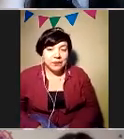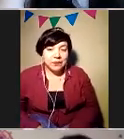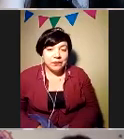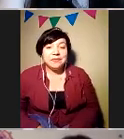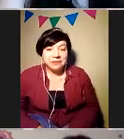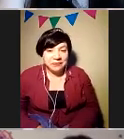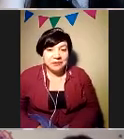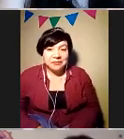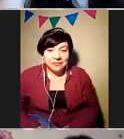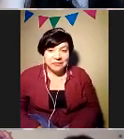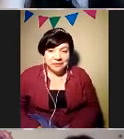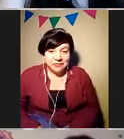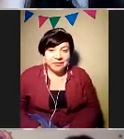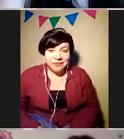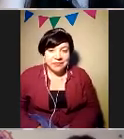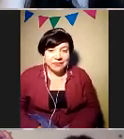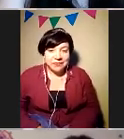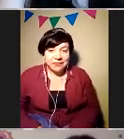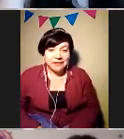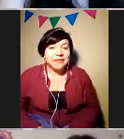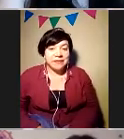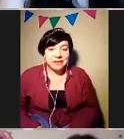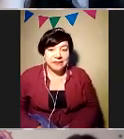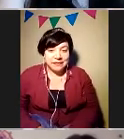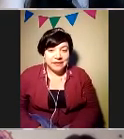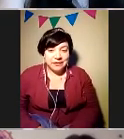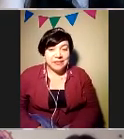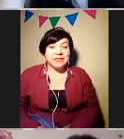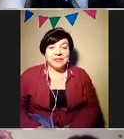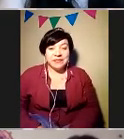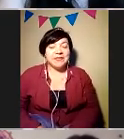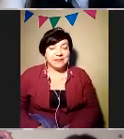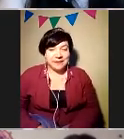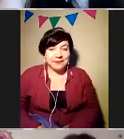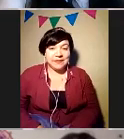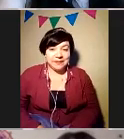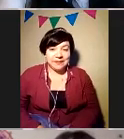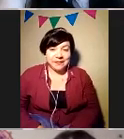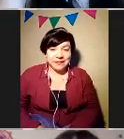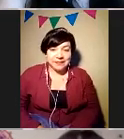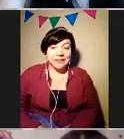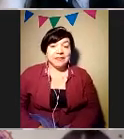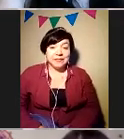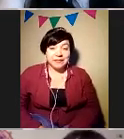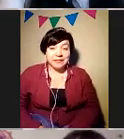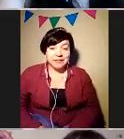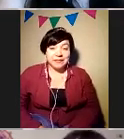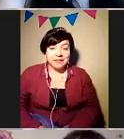con 50 prendas de ropa. Yo tengo como 50 prendas de ropa y vivo mi vida así. Y los influencers lo ven como algo imposible, como, oh,